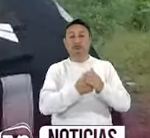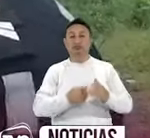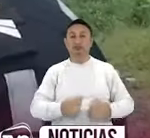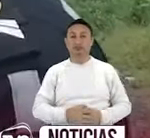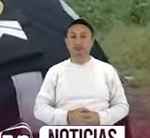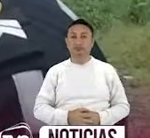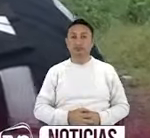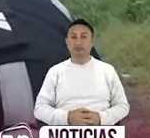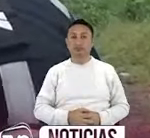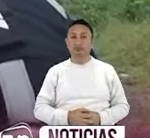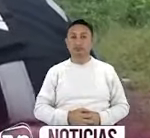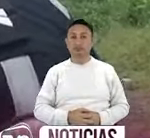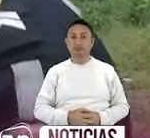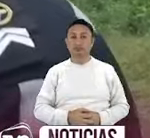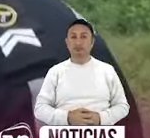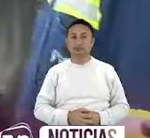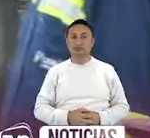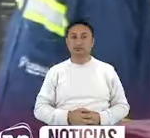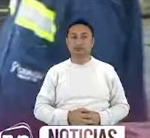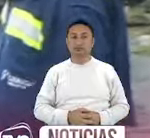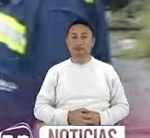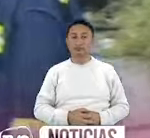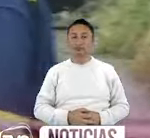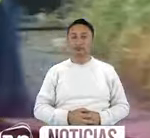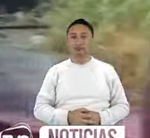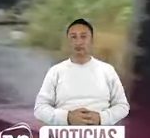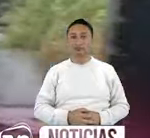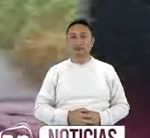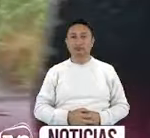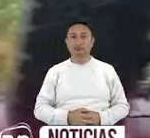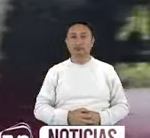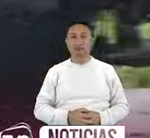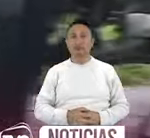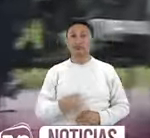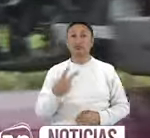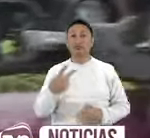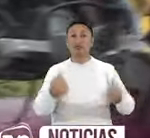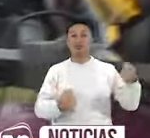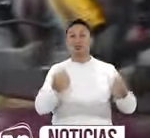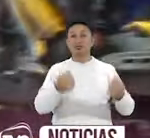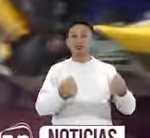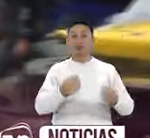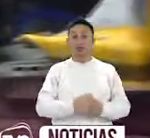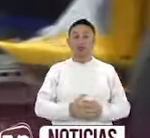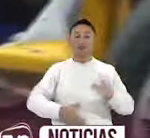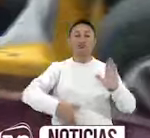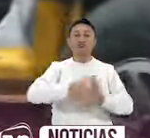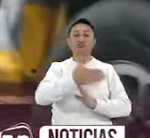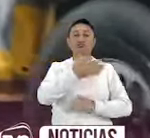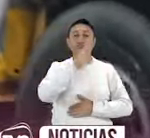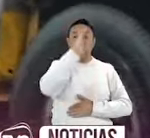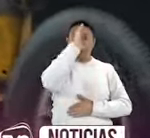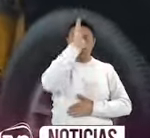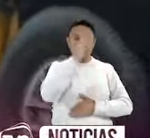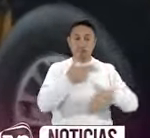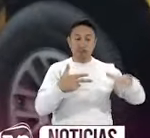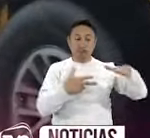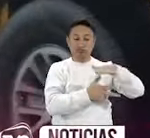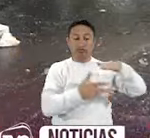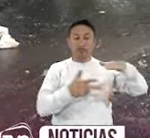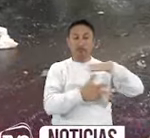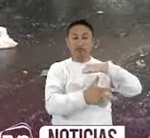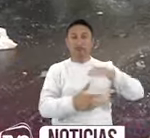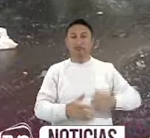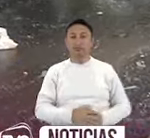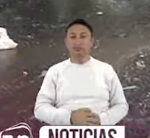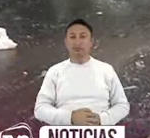que quedó incrustada. Los vehículos fueron trasladados a los patios de retención más cercanos, mientras